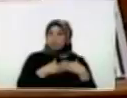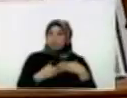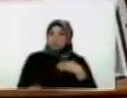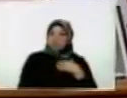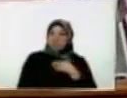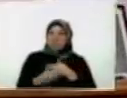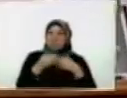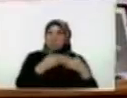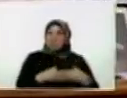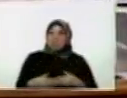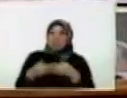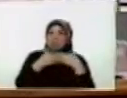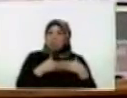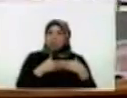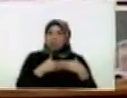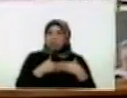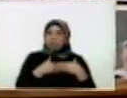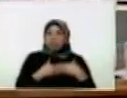antioligárquicos.